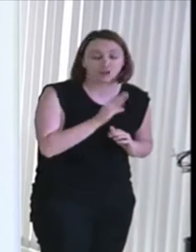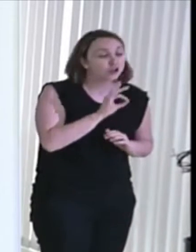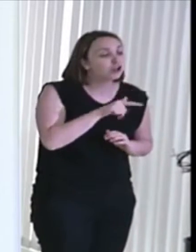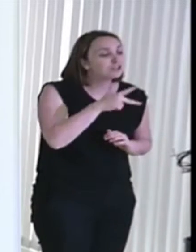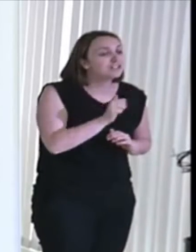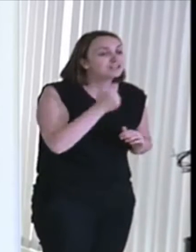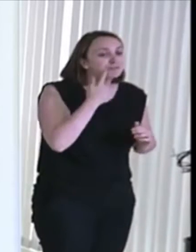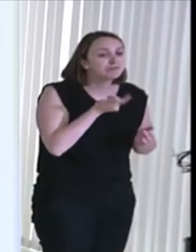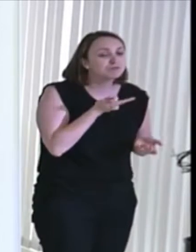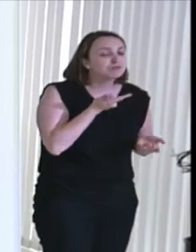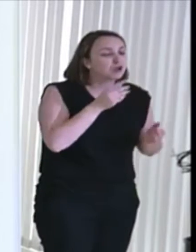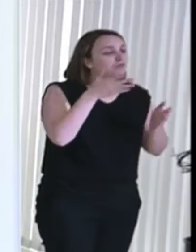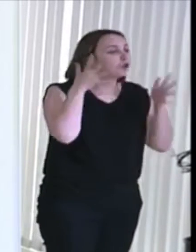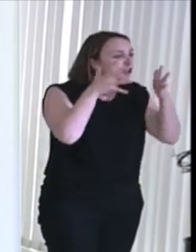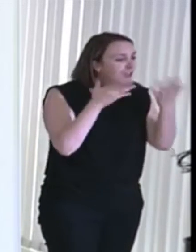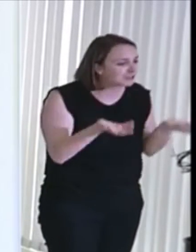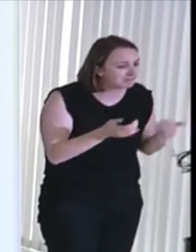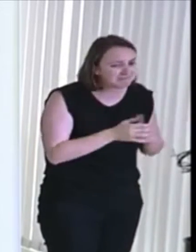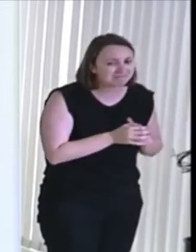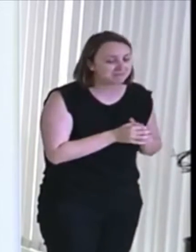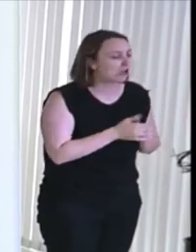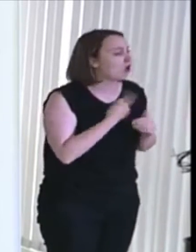puedes dar. Consejo,